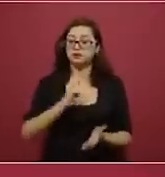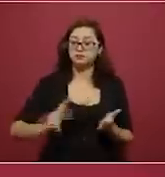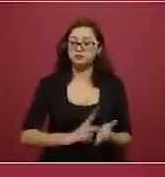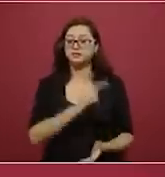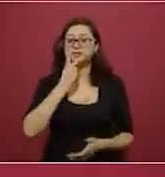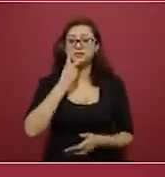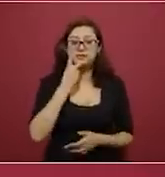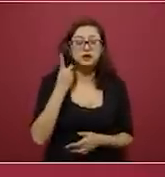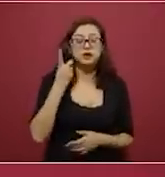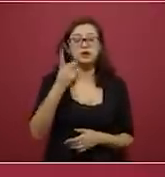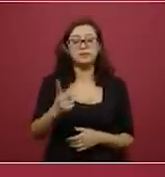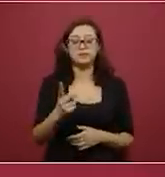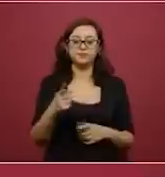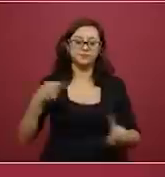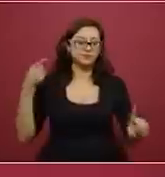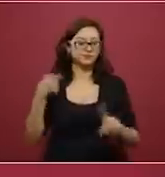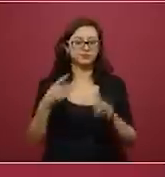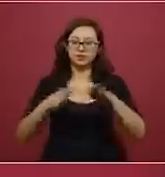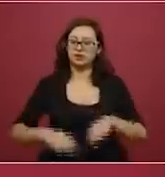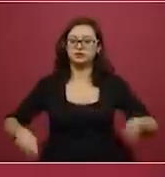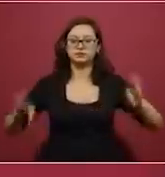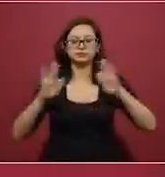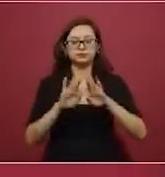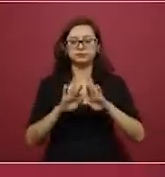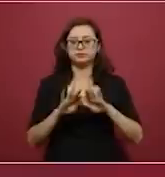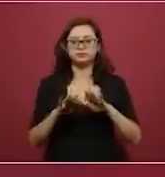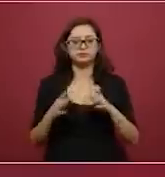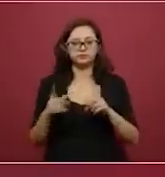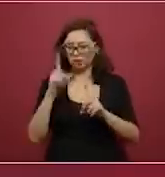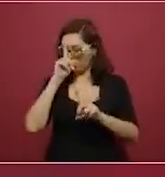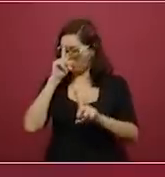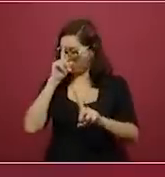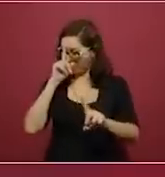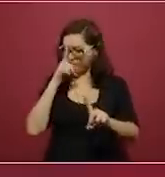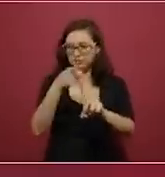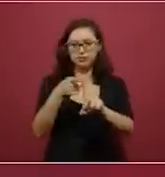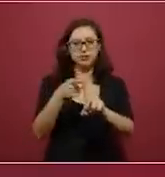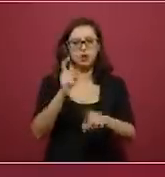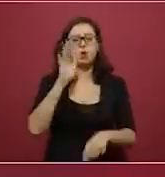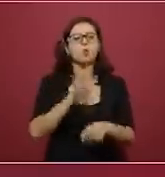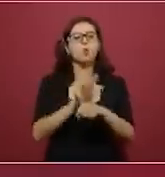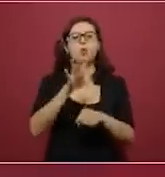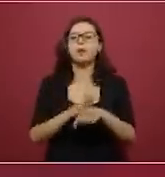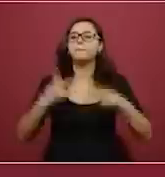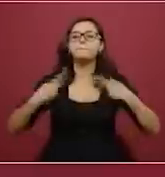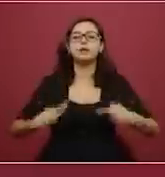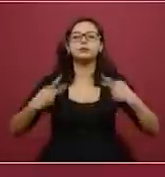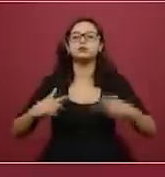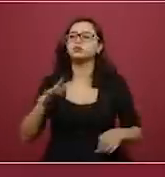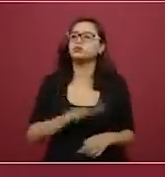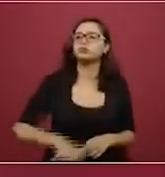el énfasis que el objetivo es la seguridad pública